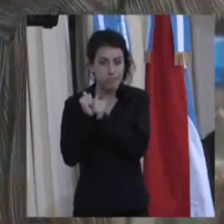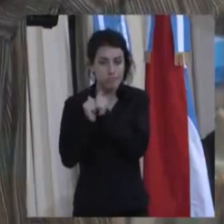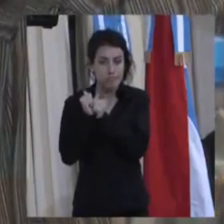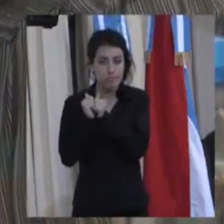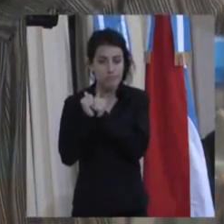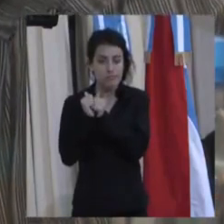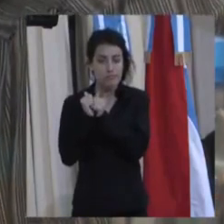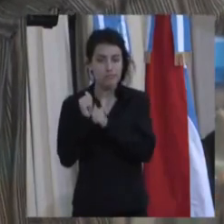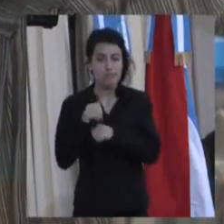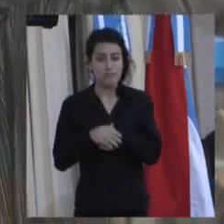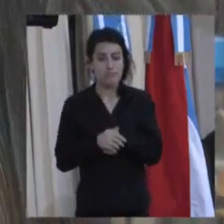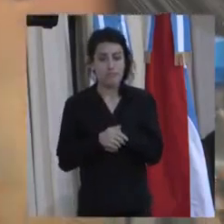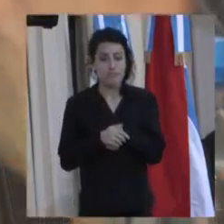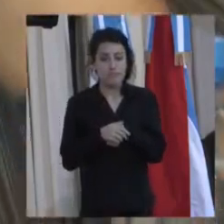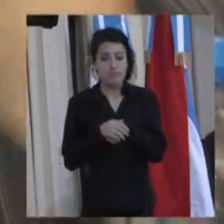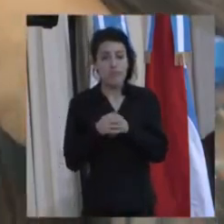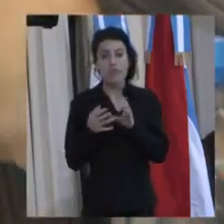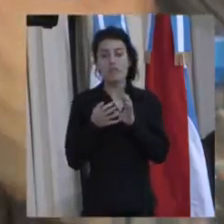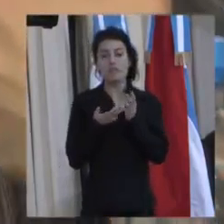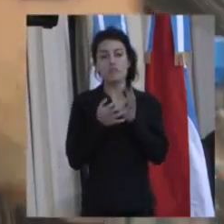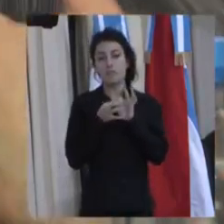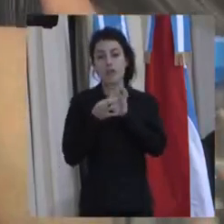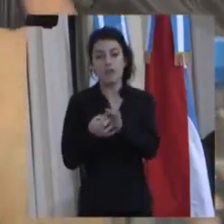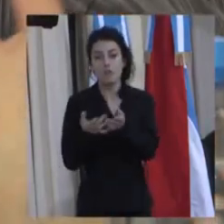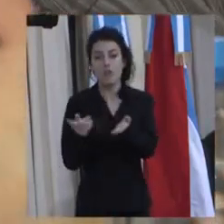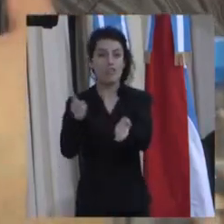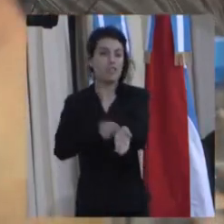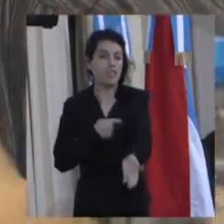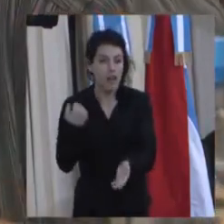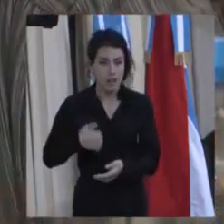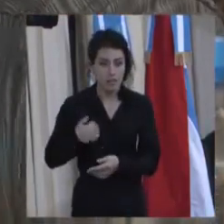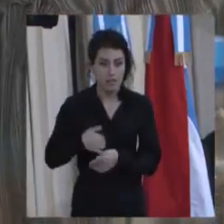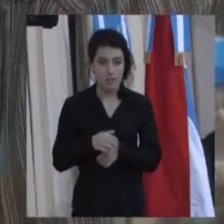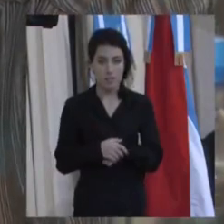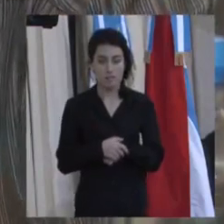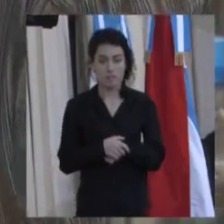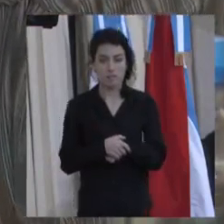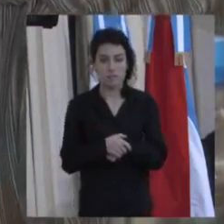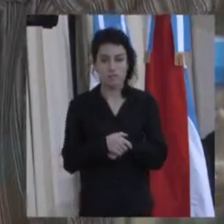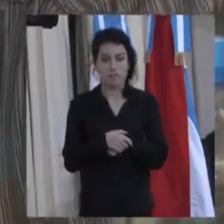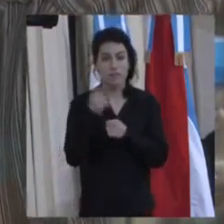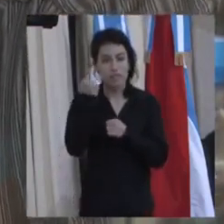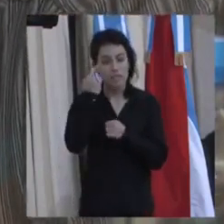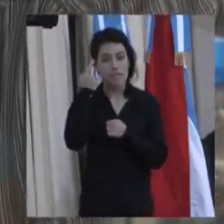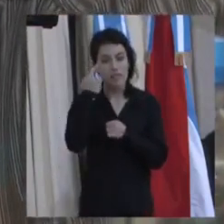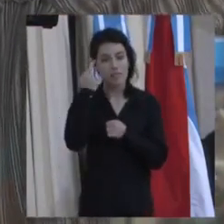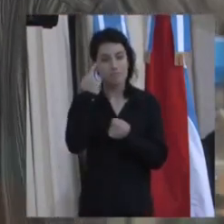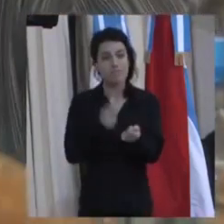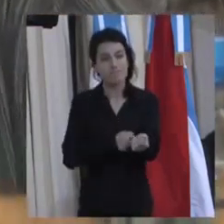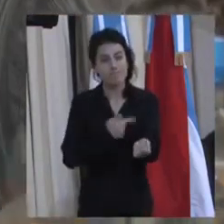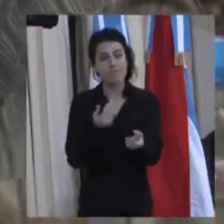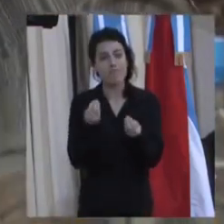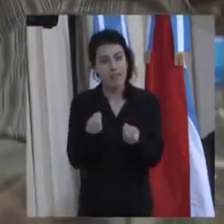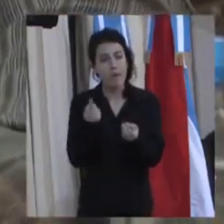en cierta manera, más con la tradición argentina, ¿no? Que es la idea, la tradición, digamos,